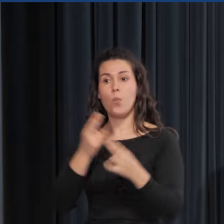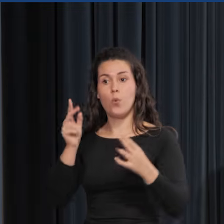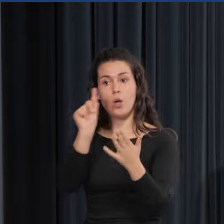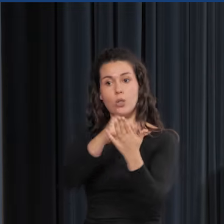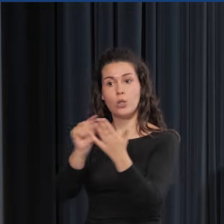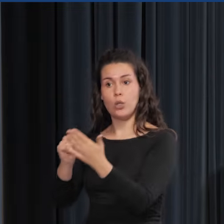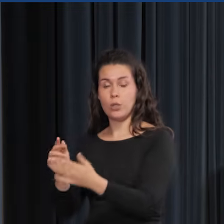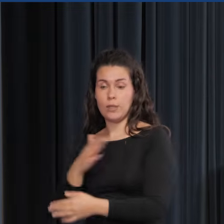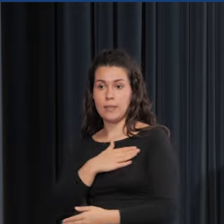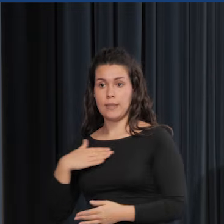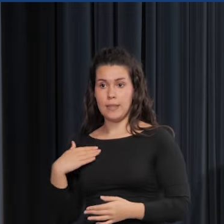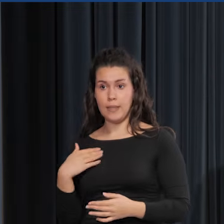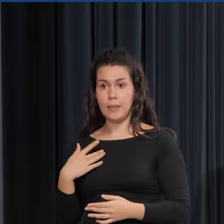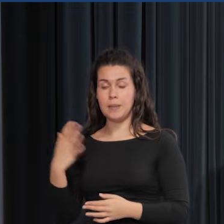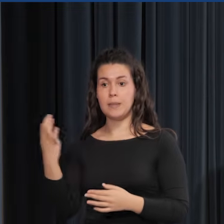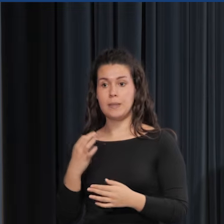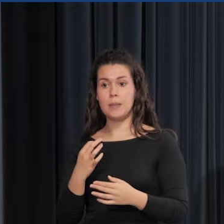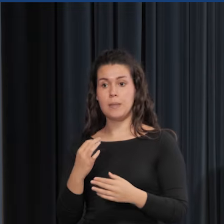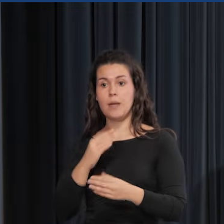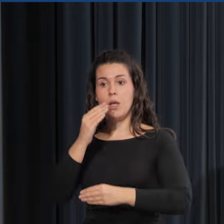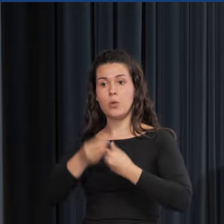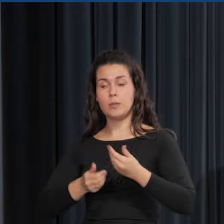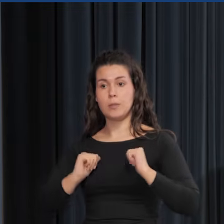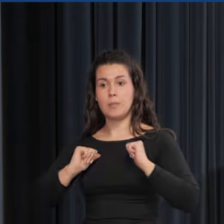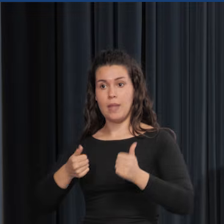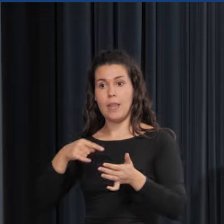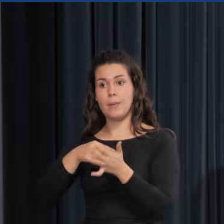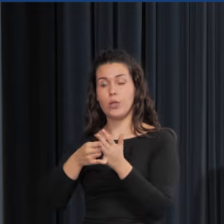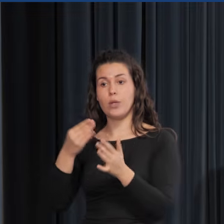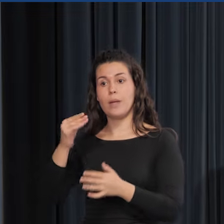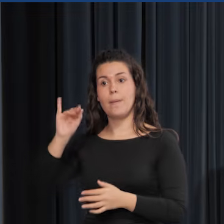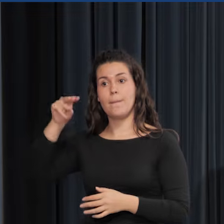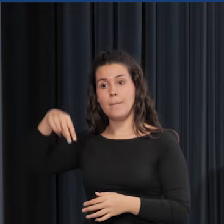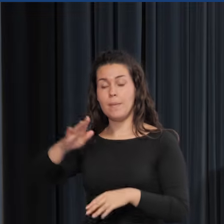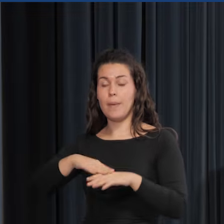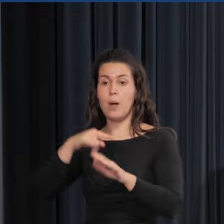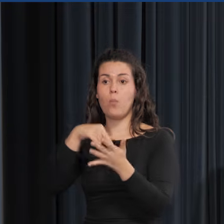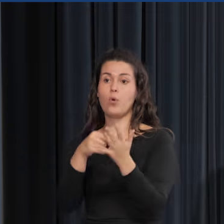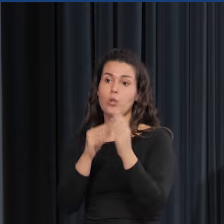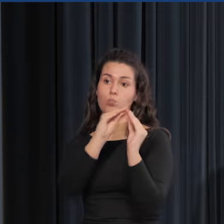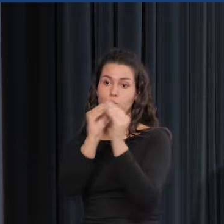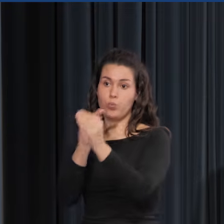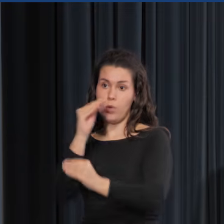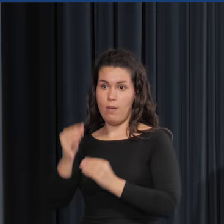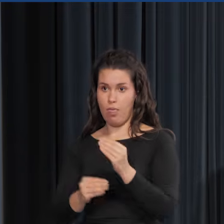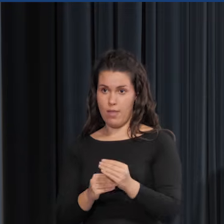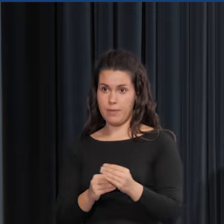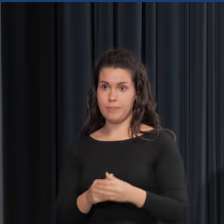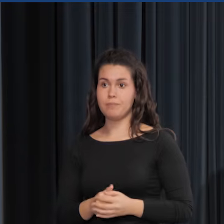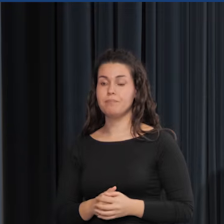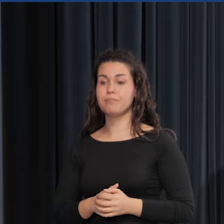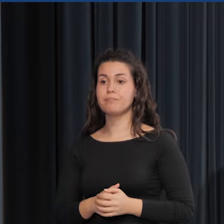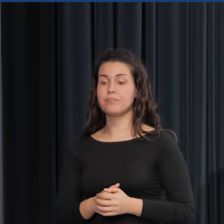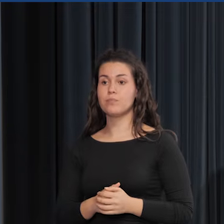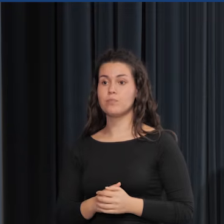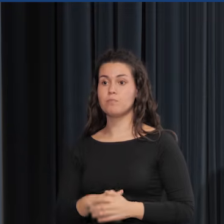determinados importes, pues tendrán que empezar a utilizar la metodología BIM para hacer sus proyectos, ¿vale? Entonces, bueno, dicho